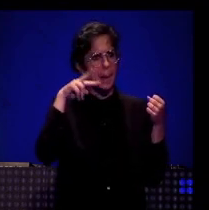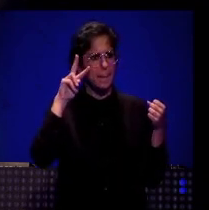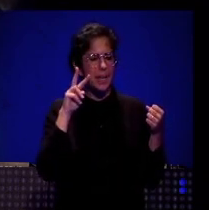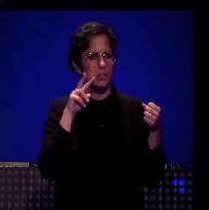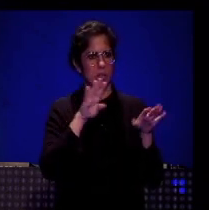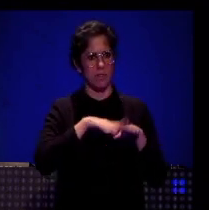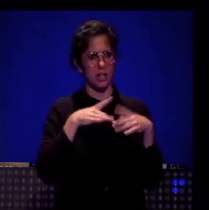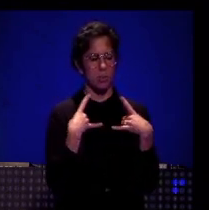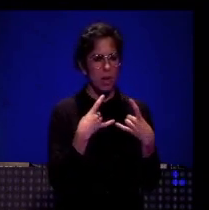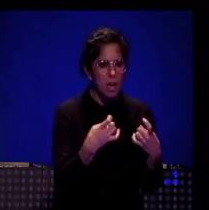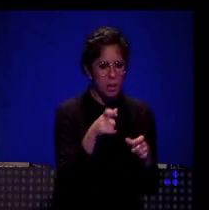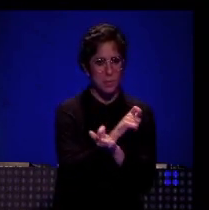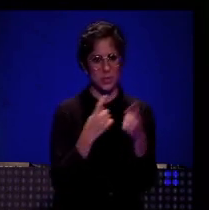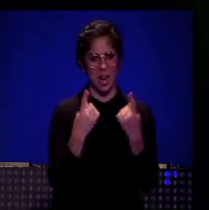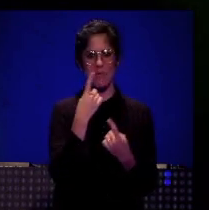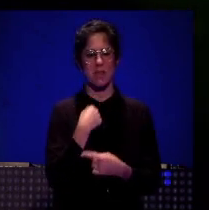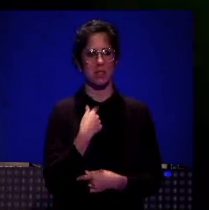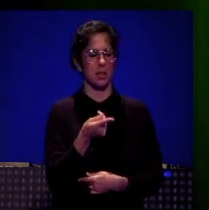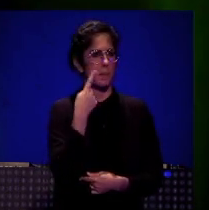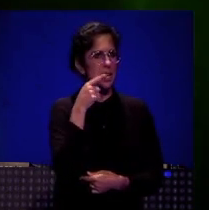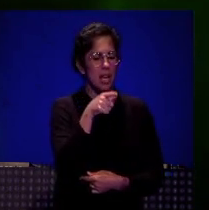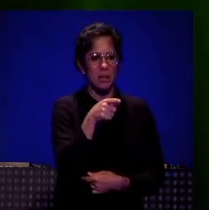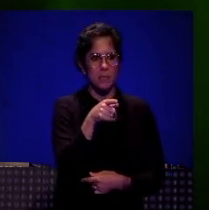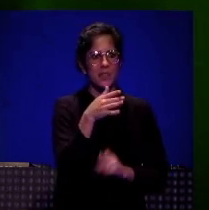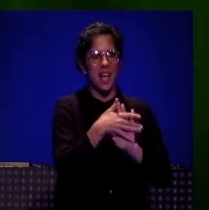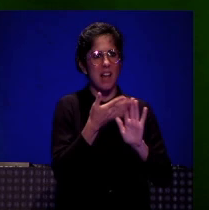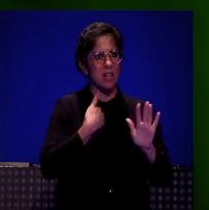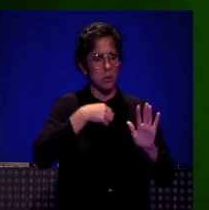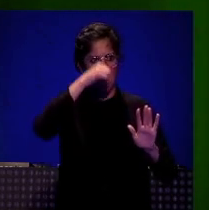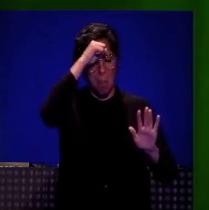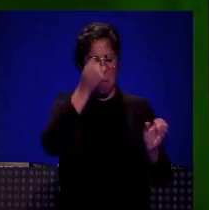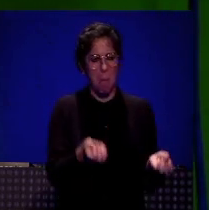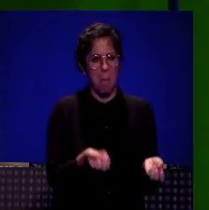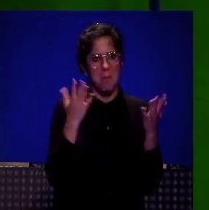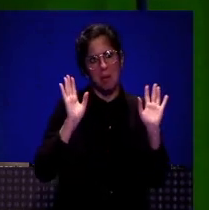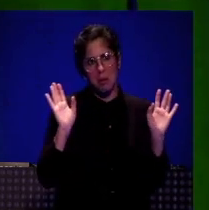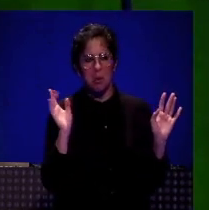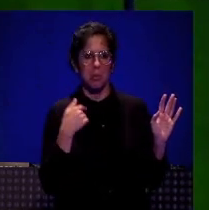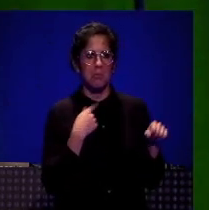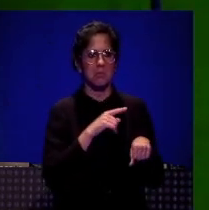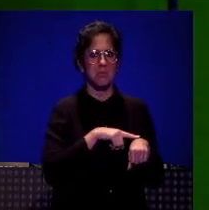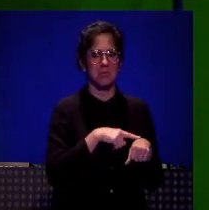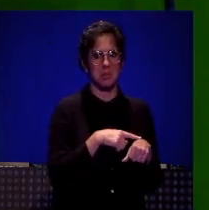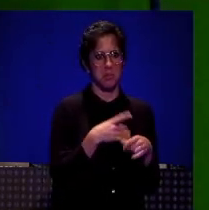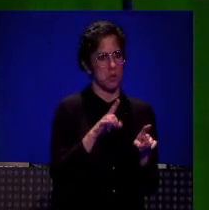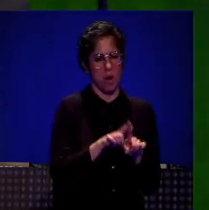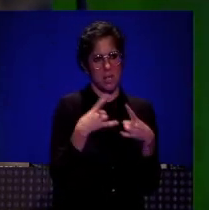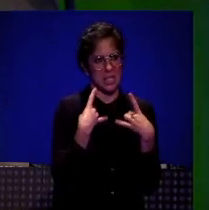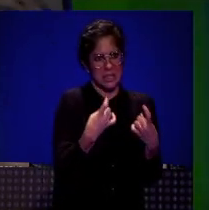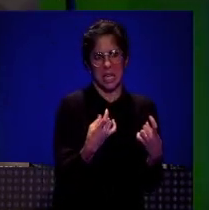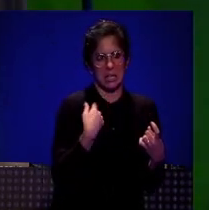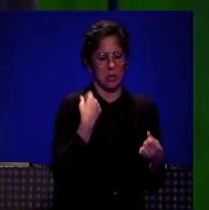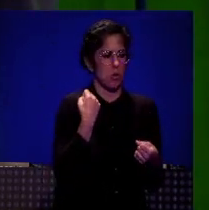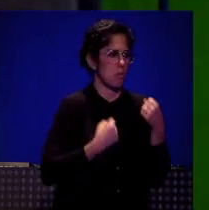me entero de lo que dice pero me entretiene mientras voy al trabajo mientras tienes ignacio mientras me pongo fuerte que el vinagre me entretiene